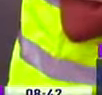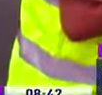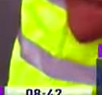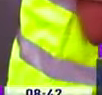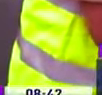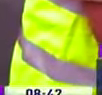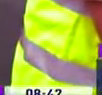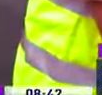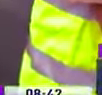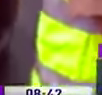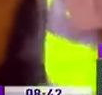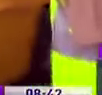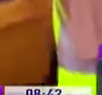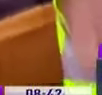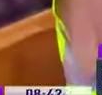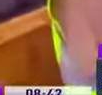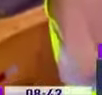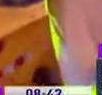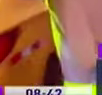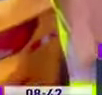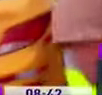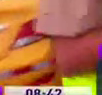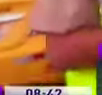mantenimiento. Siempre, si no, con oxida.